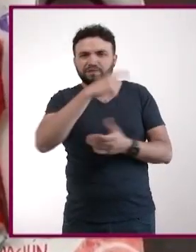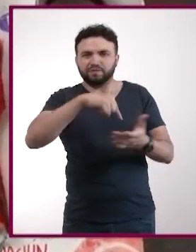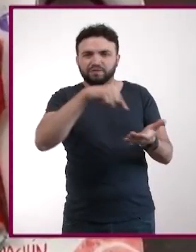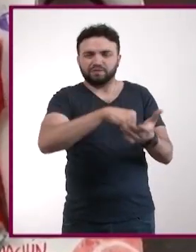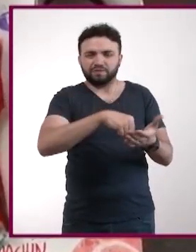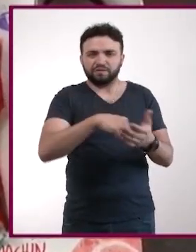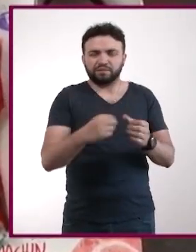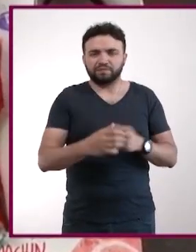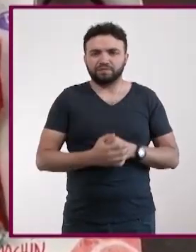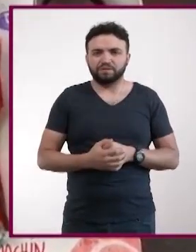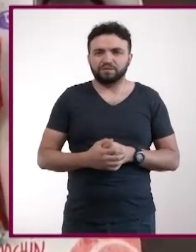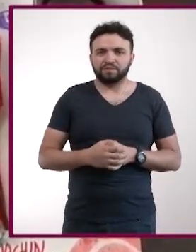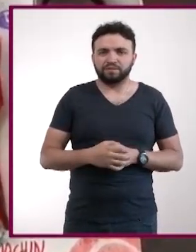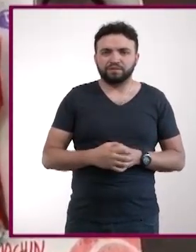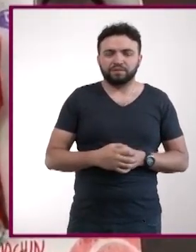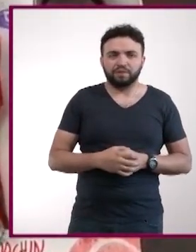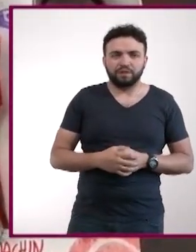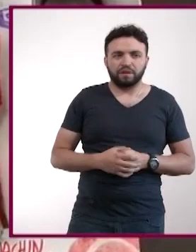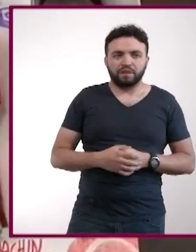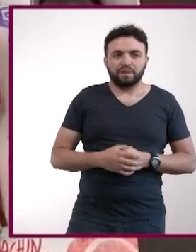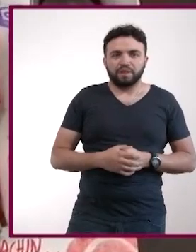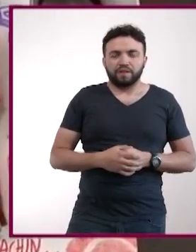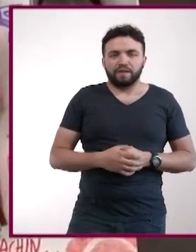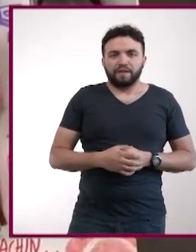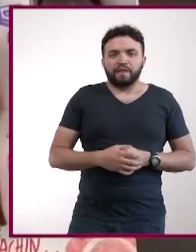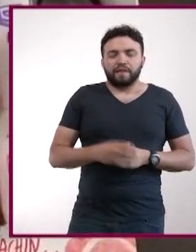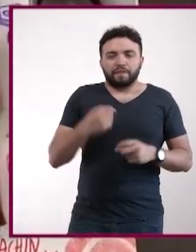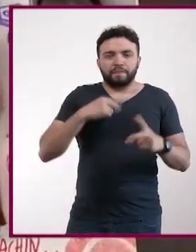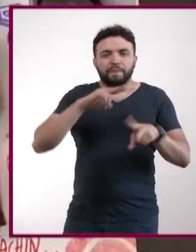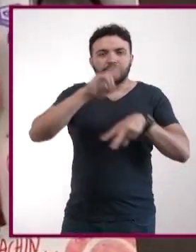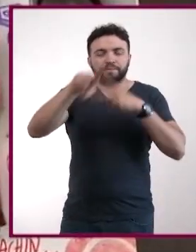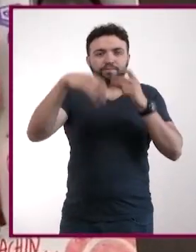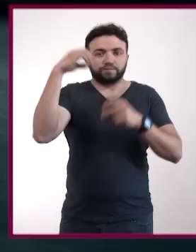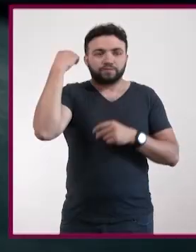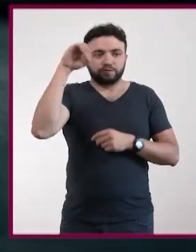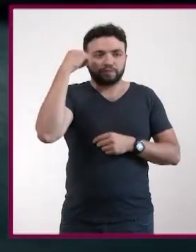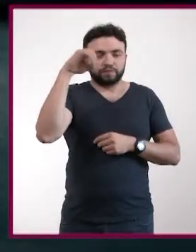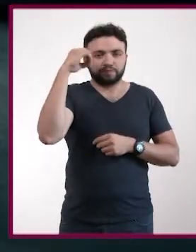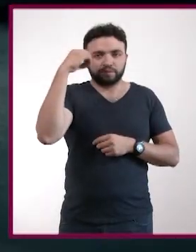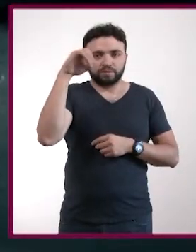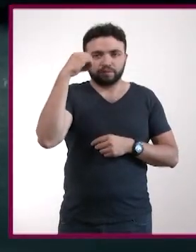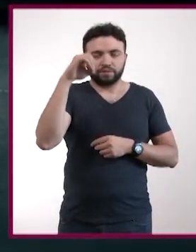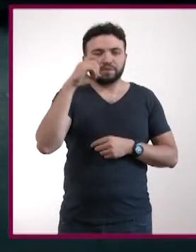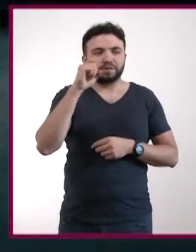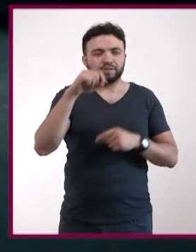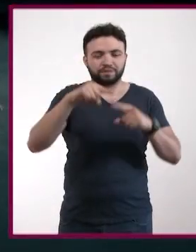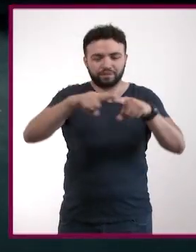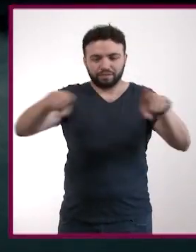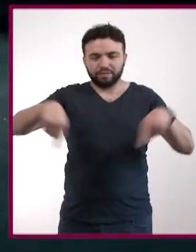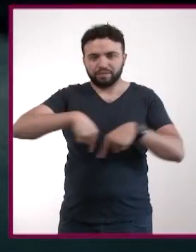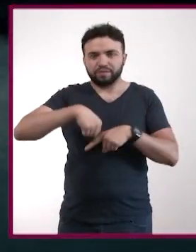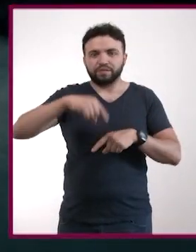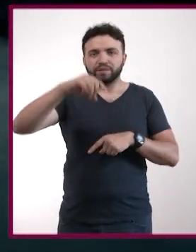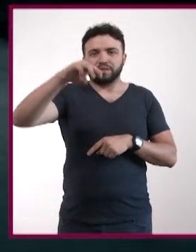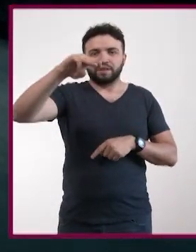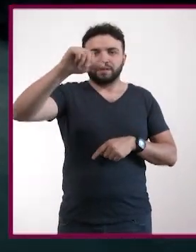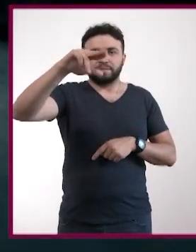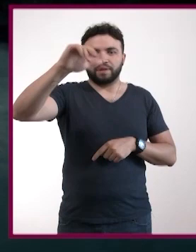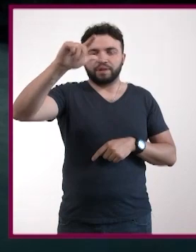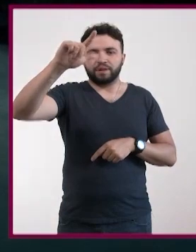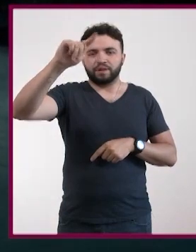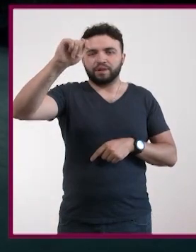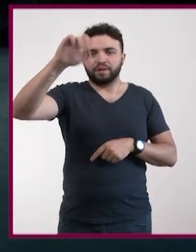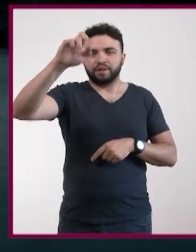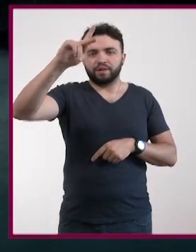estaba. Y estuve yendo a la costa de Oaxaca, a la laguna de Manialtepec, que está muy cerca de